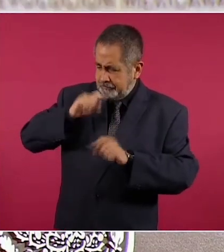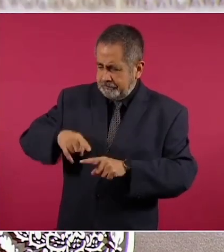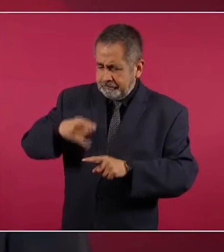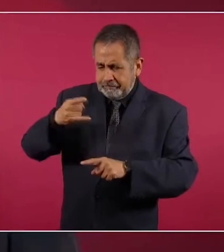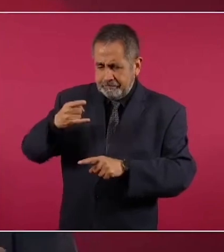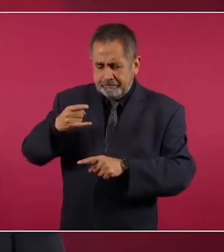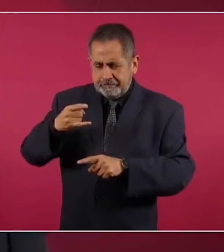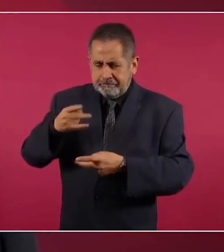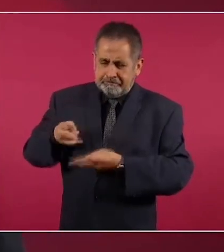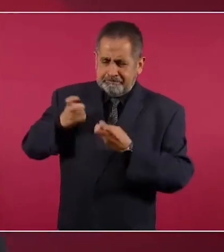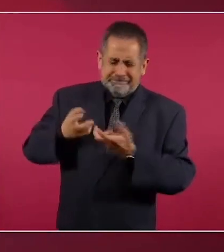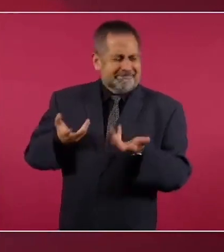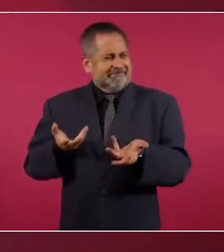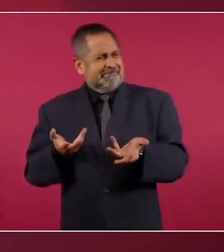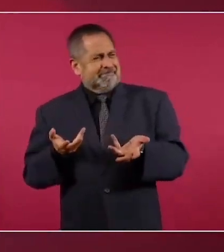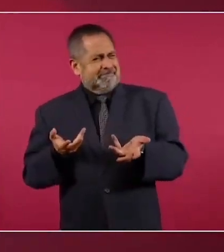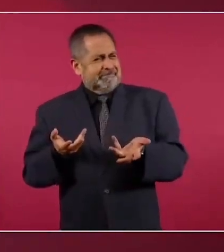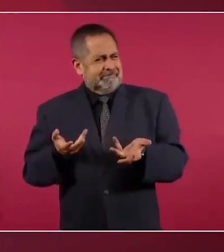uh-huh, o que hubo un